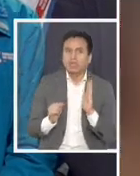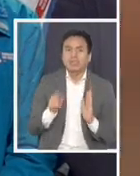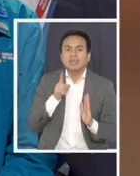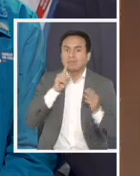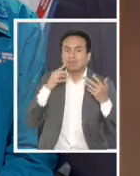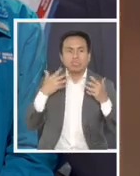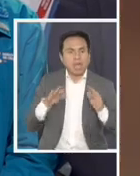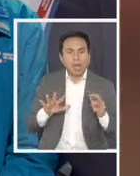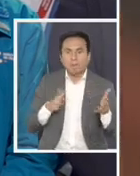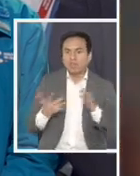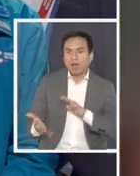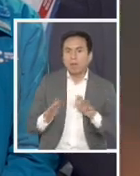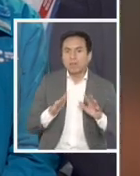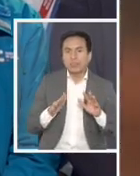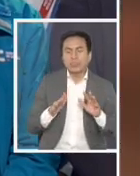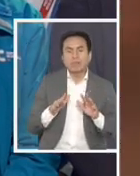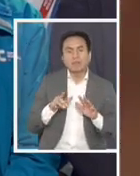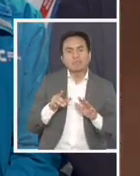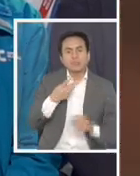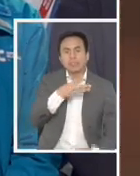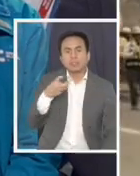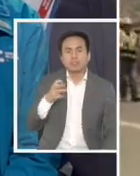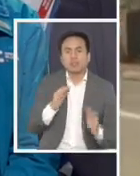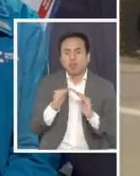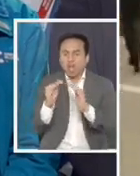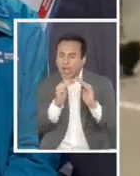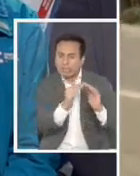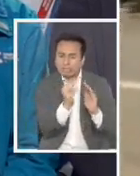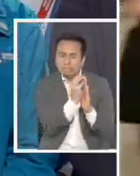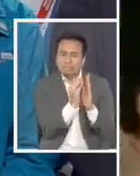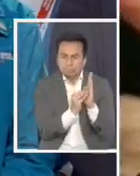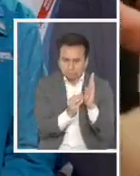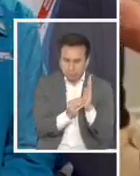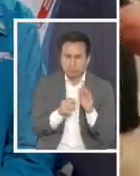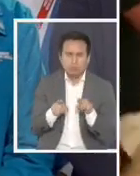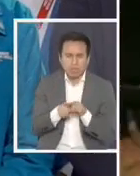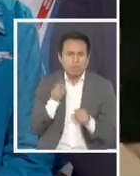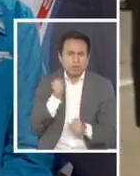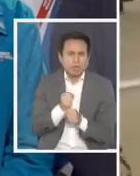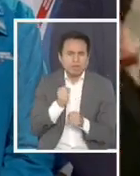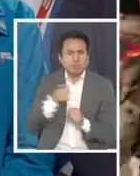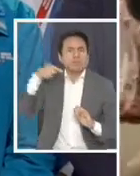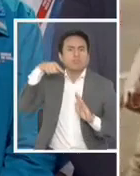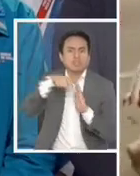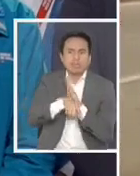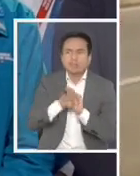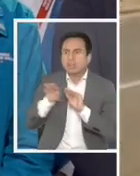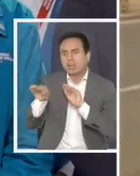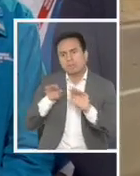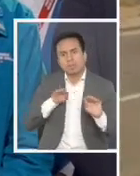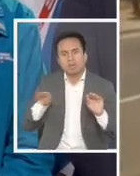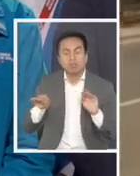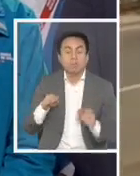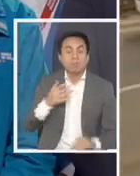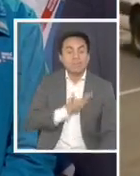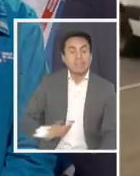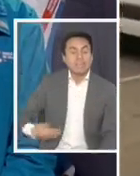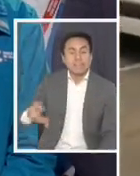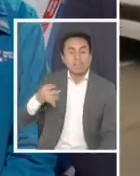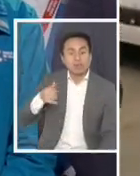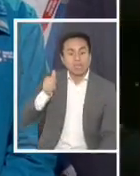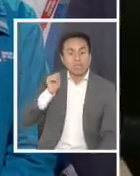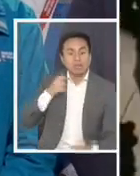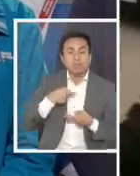tenemos aproximadamente la caracterización de 300 hogares Y vamos a seguir trabajando y profundizándose llamado y como dijo el presidente Ayer